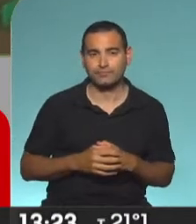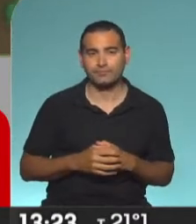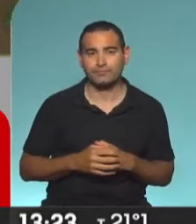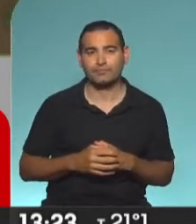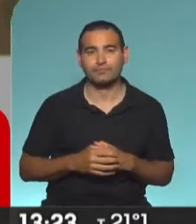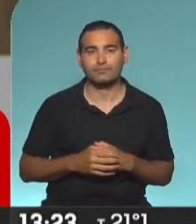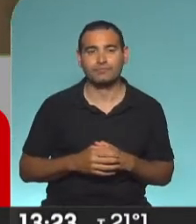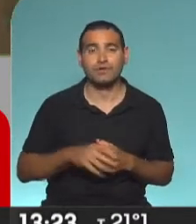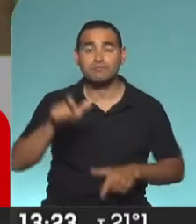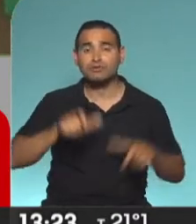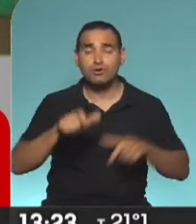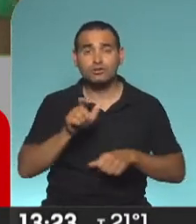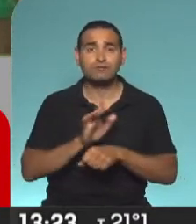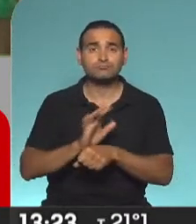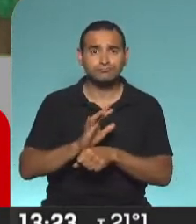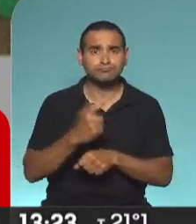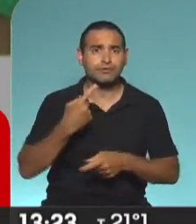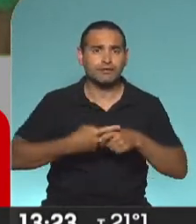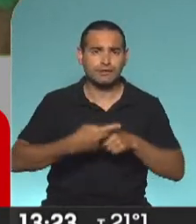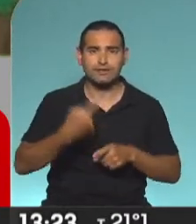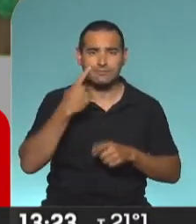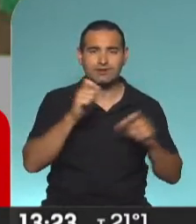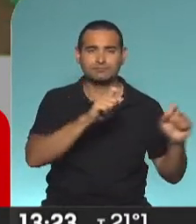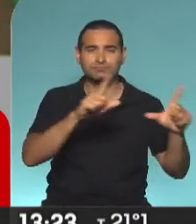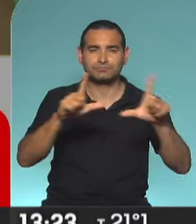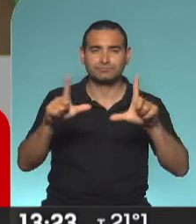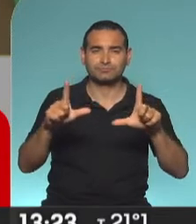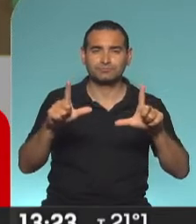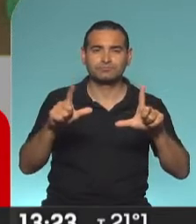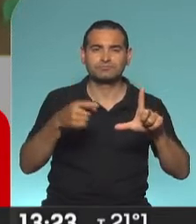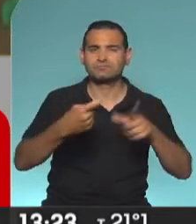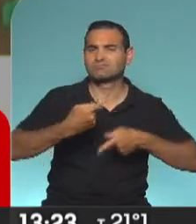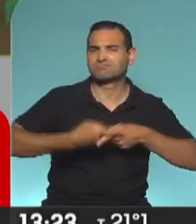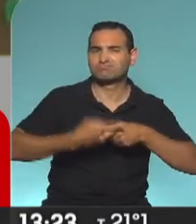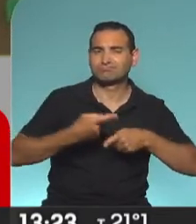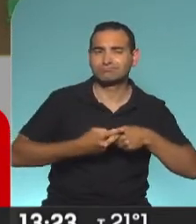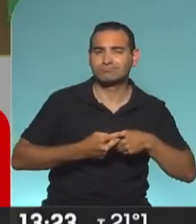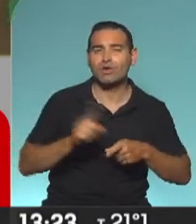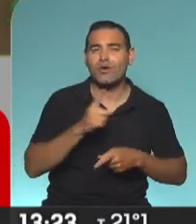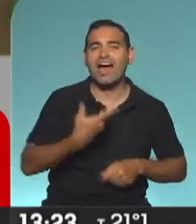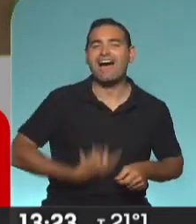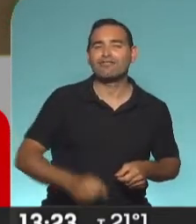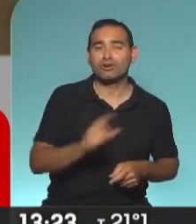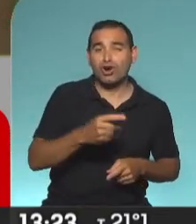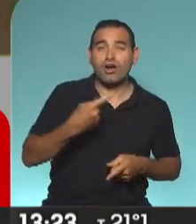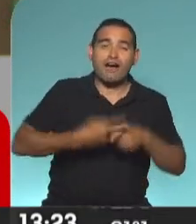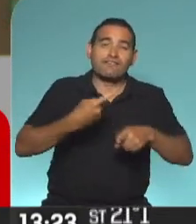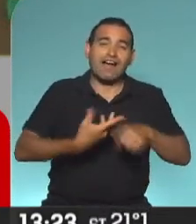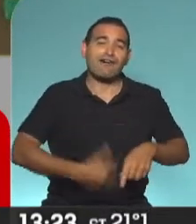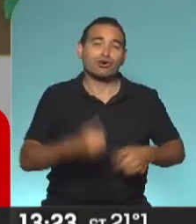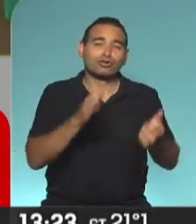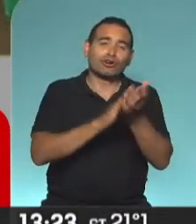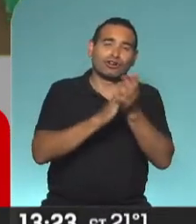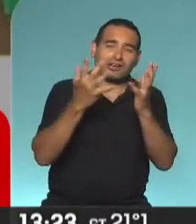mundo artístico y cultural, y vamos a ver estas imágenes. En realidad lo que se celebra, por supuesto que no es el aborto, nadie va a celebrar un aborto, lo que